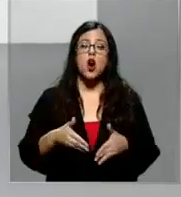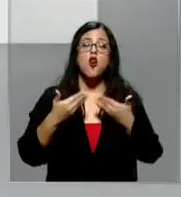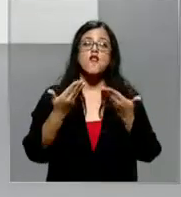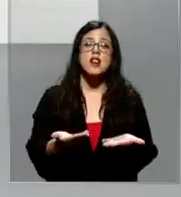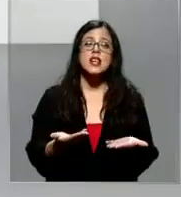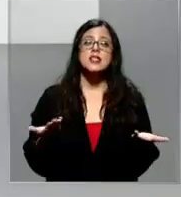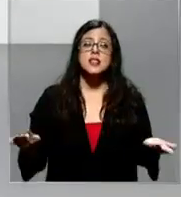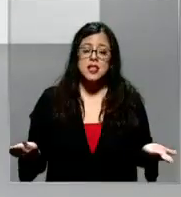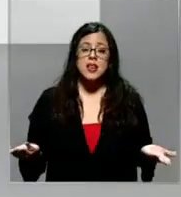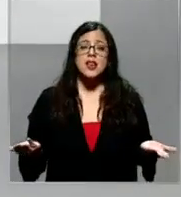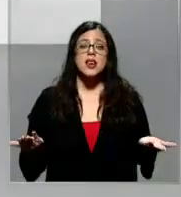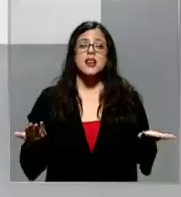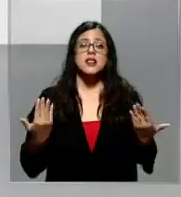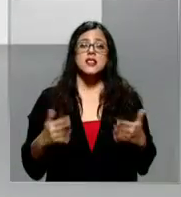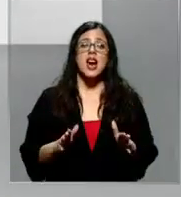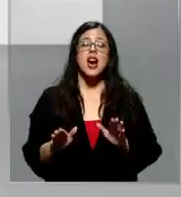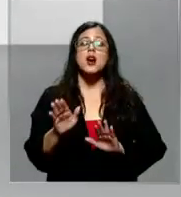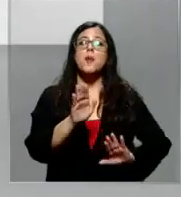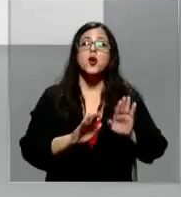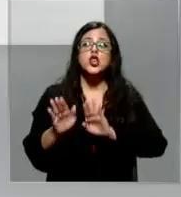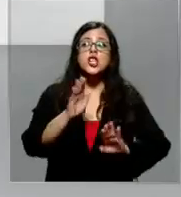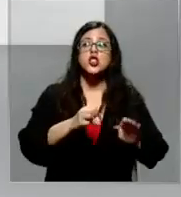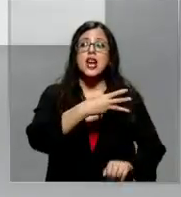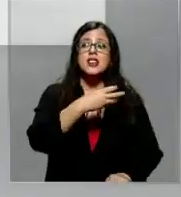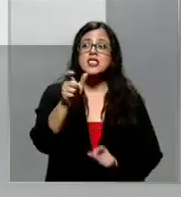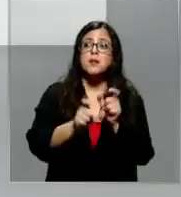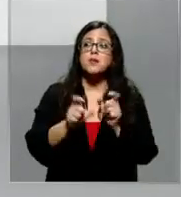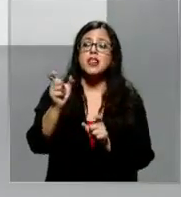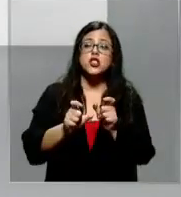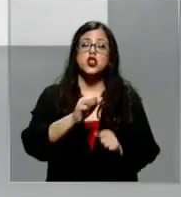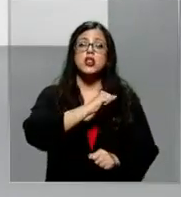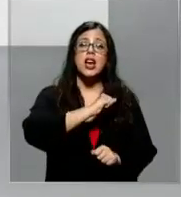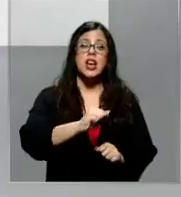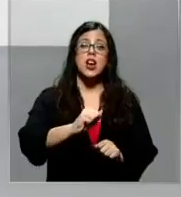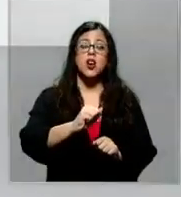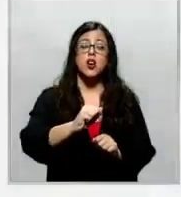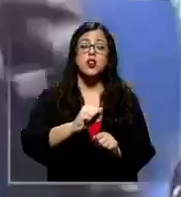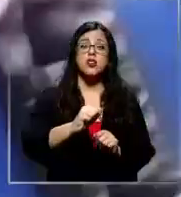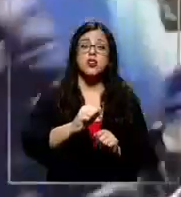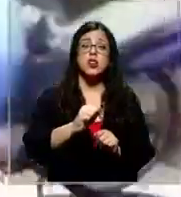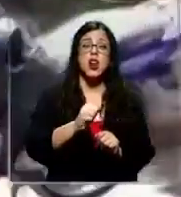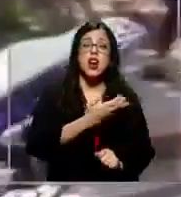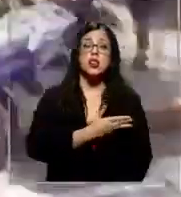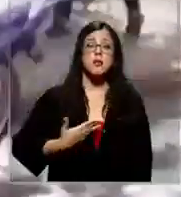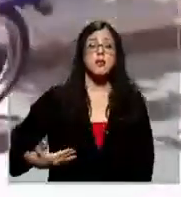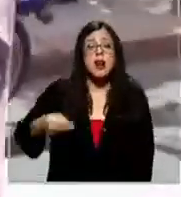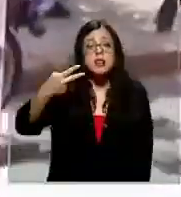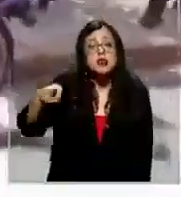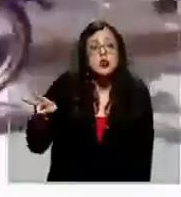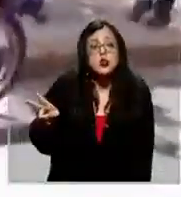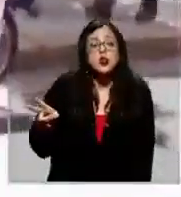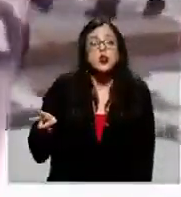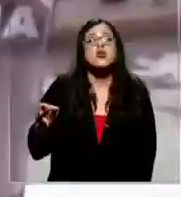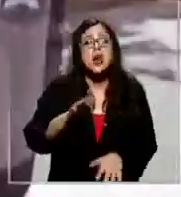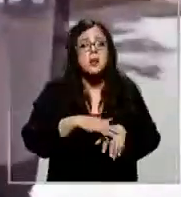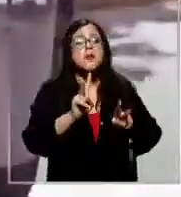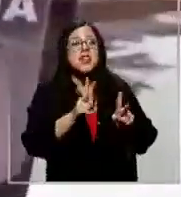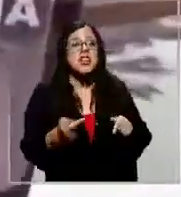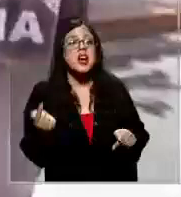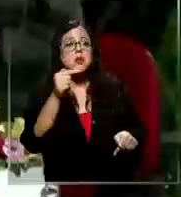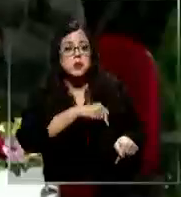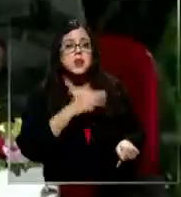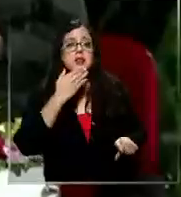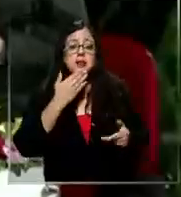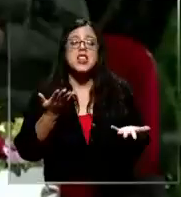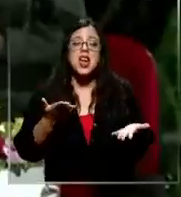a los más de 300 nicaragüenses identificados como opositores políticos en su país, permitiéndoles residir en Chile y obtener